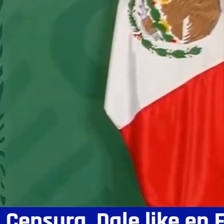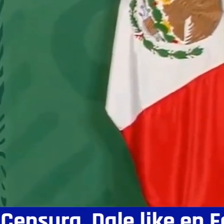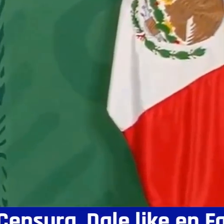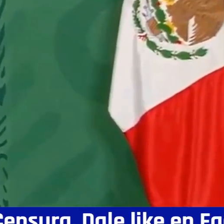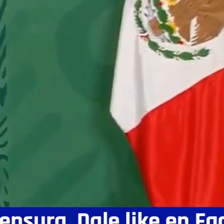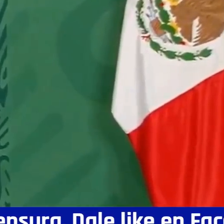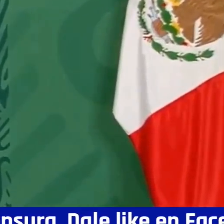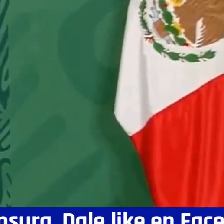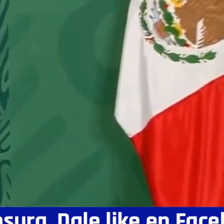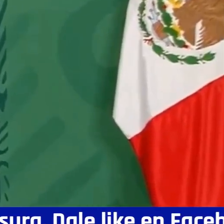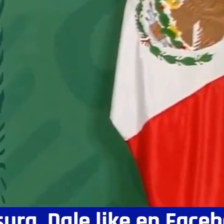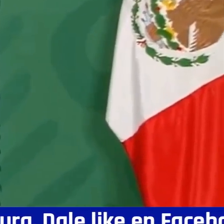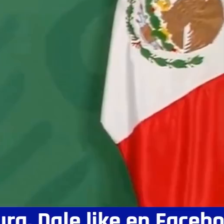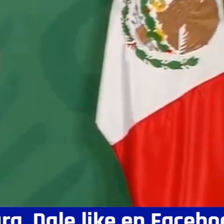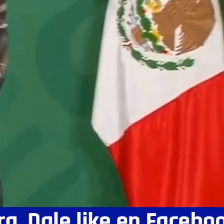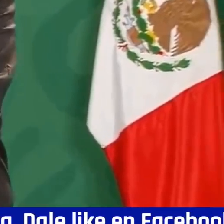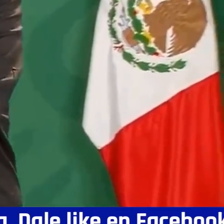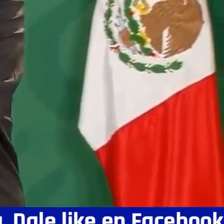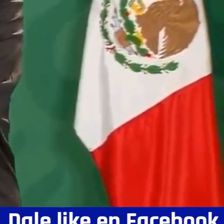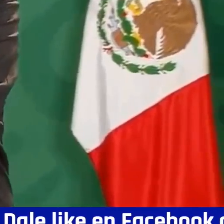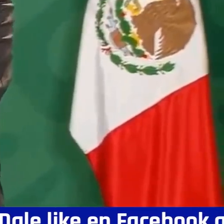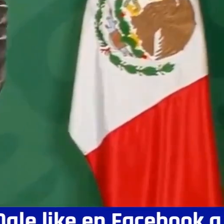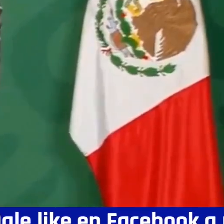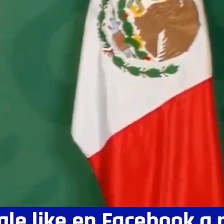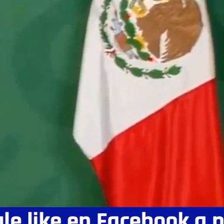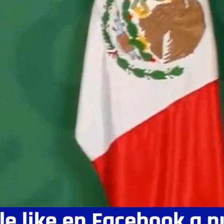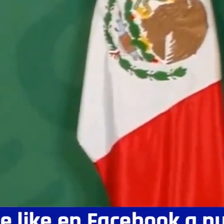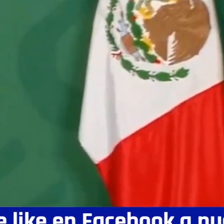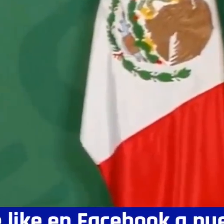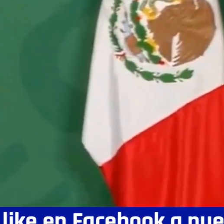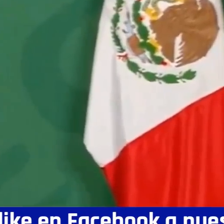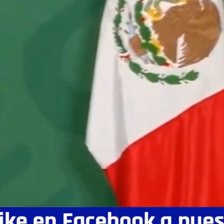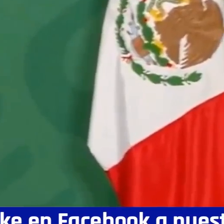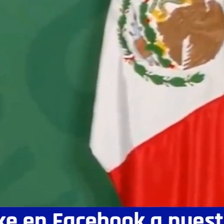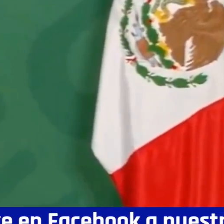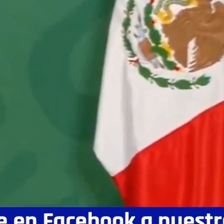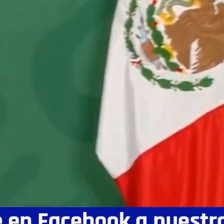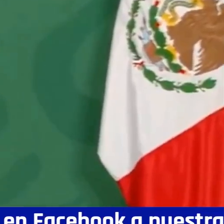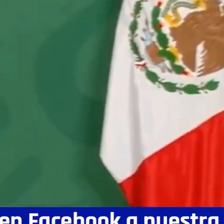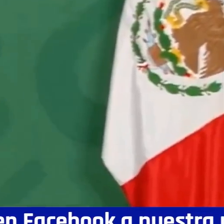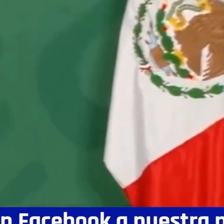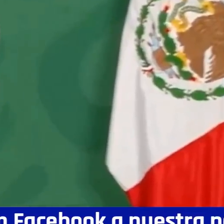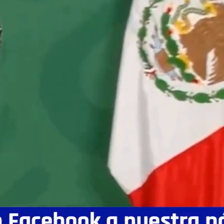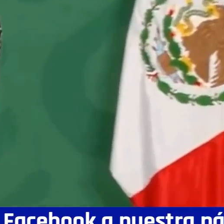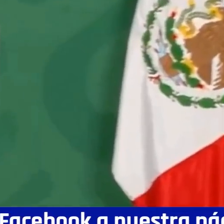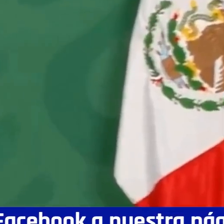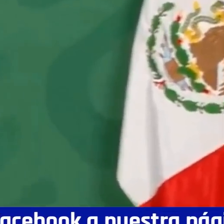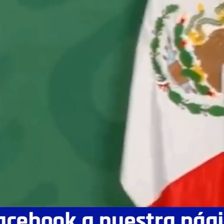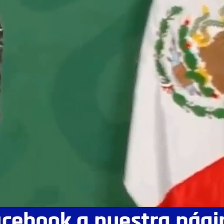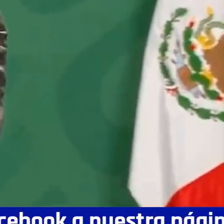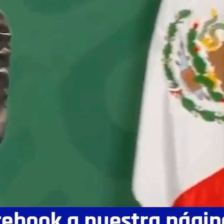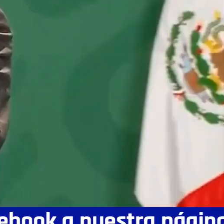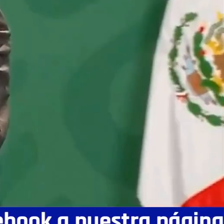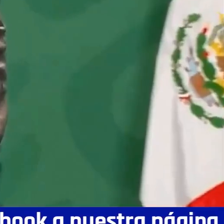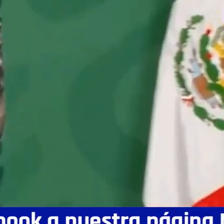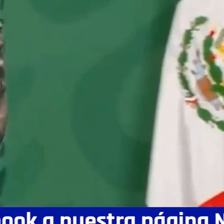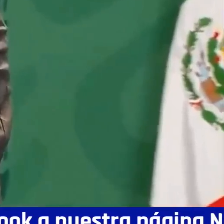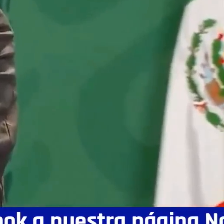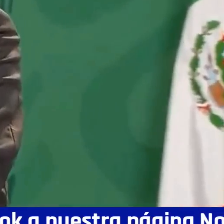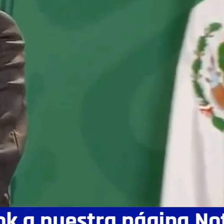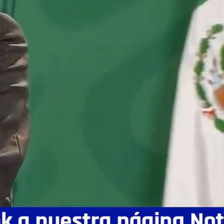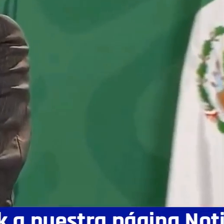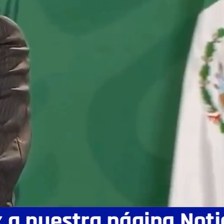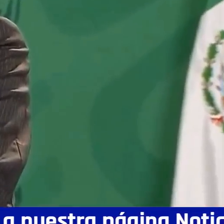amigo del pueblo de México. Hay una amistad que viene de